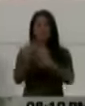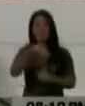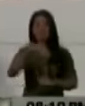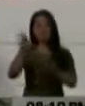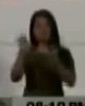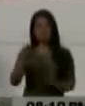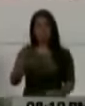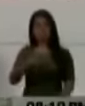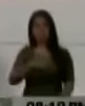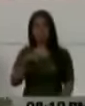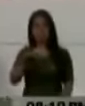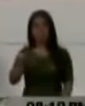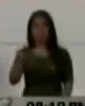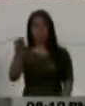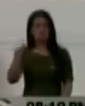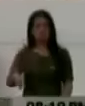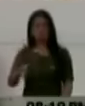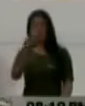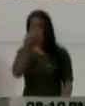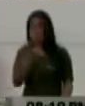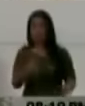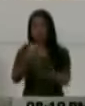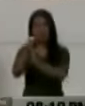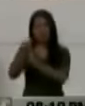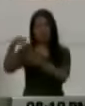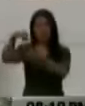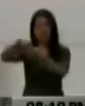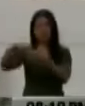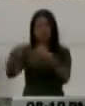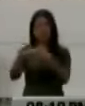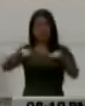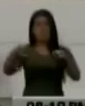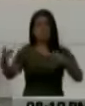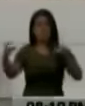que esa vocería es la vocería de la revolución bolivariana.